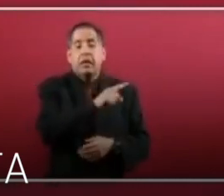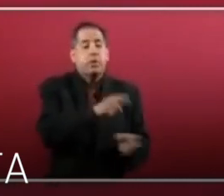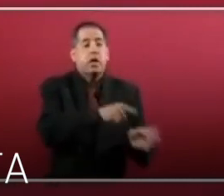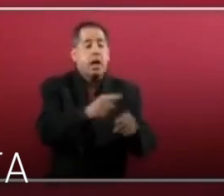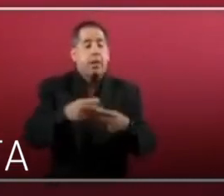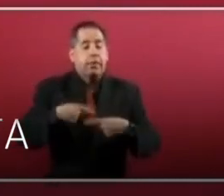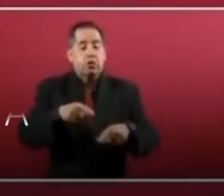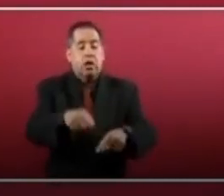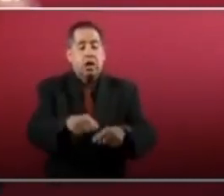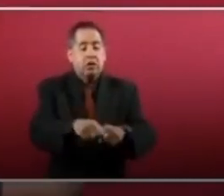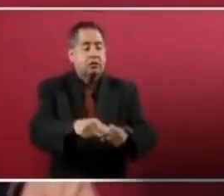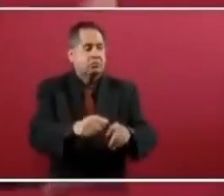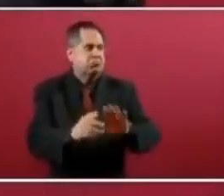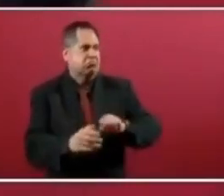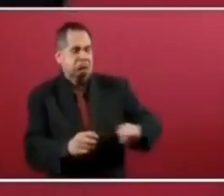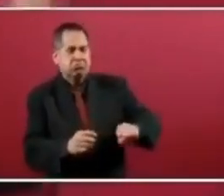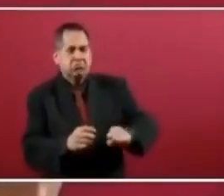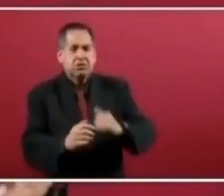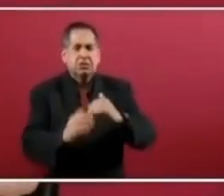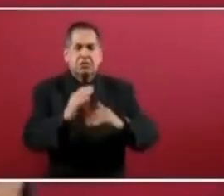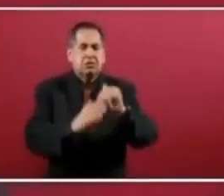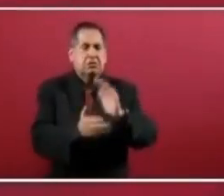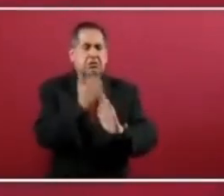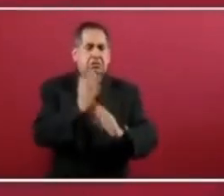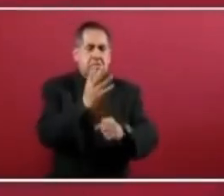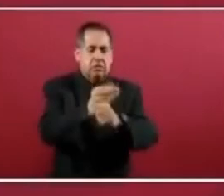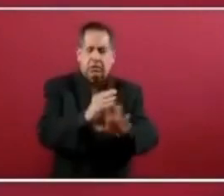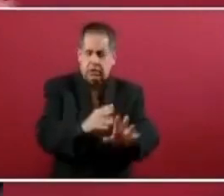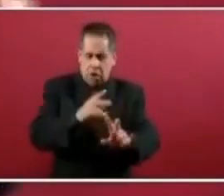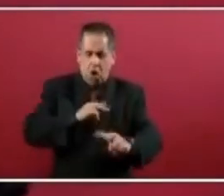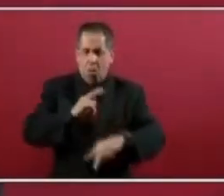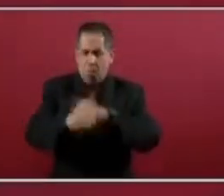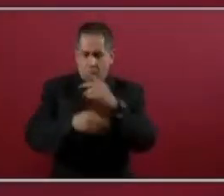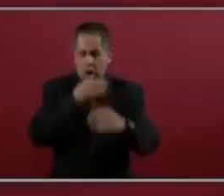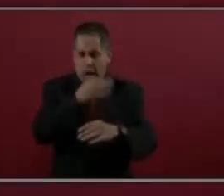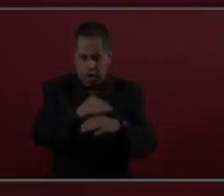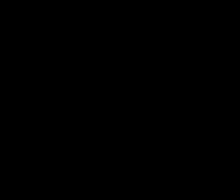estas obras y decirles que voy a ir allá a hablar con ellos.